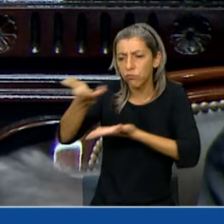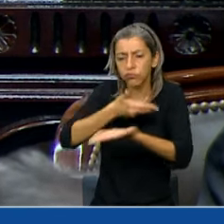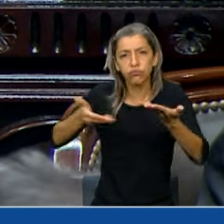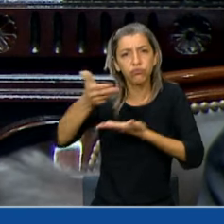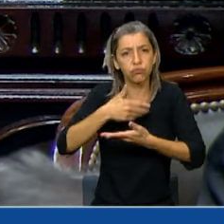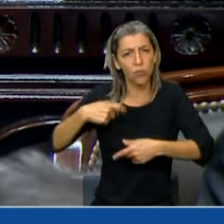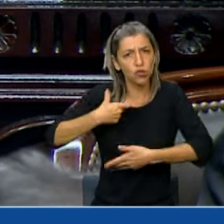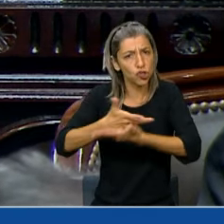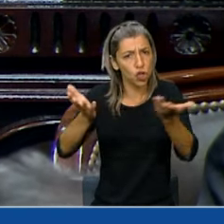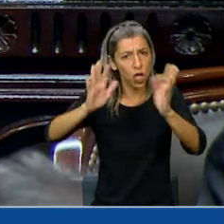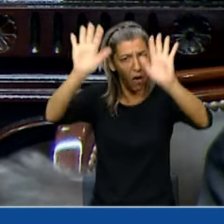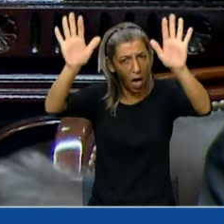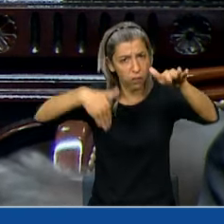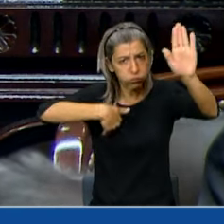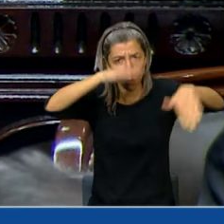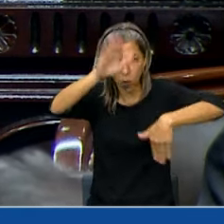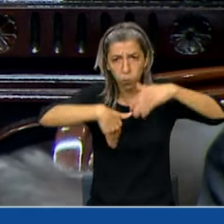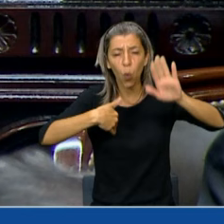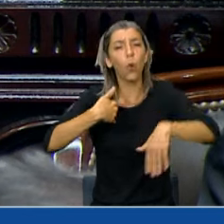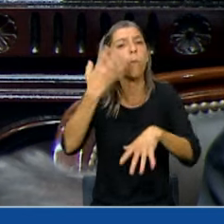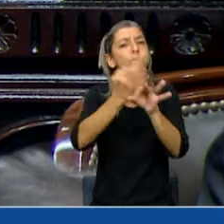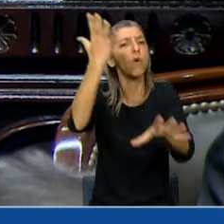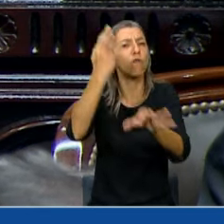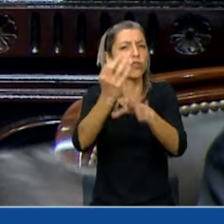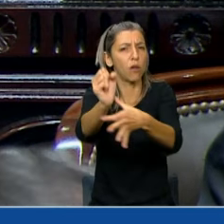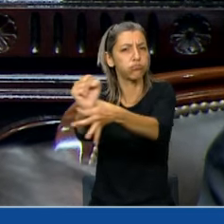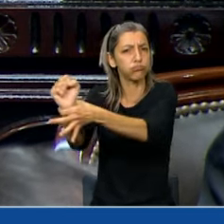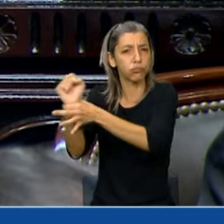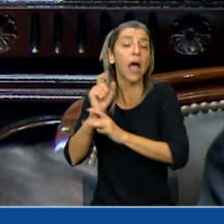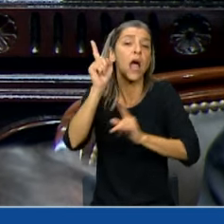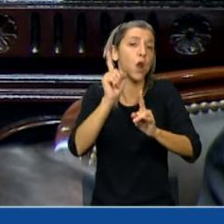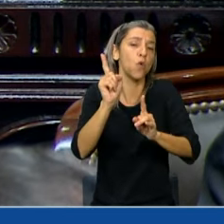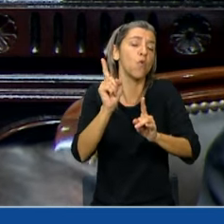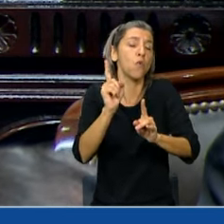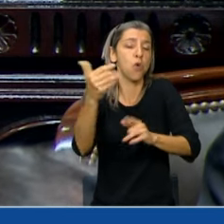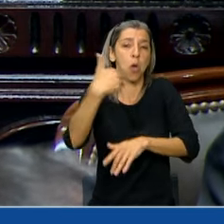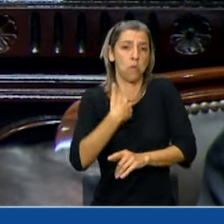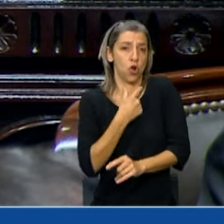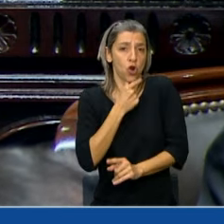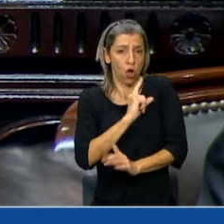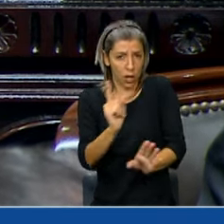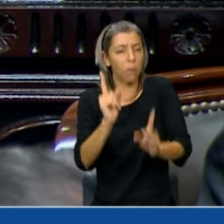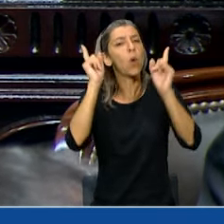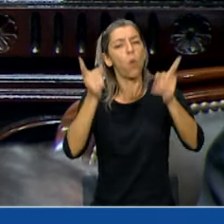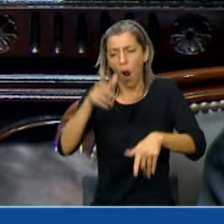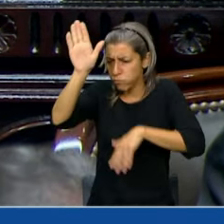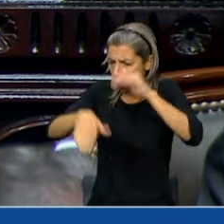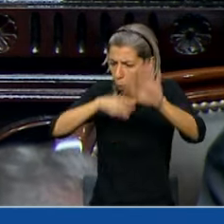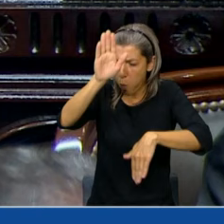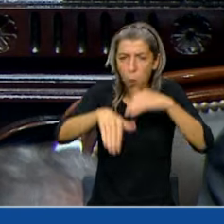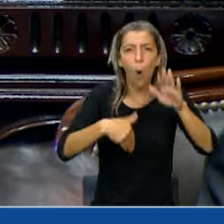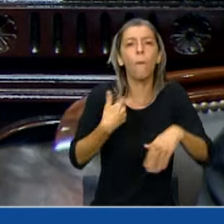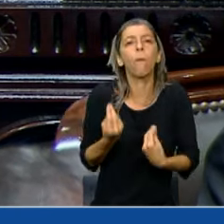participaron expertos de todo el país algunos no quisieron venir para que sea la comunidad científica la